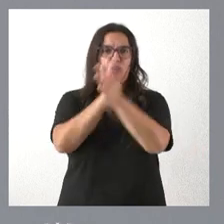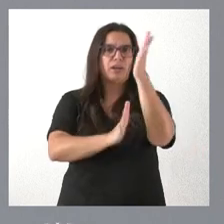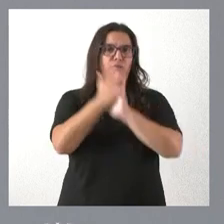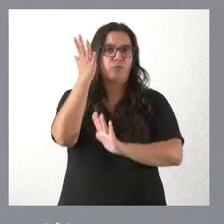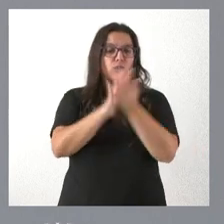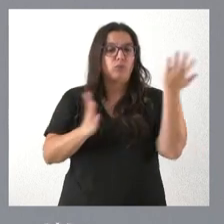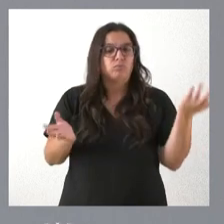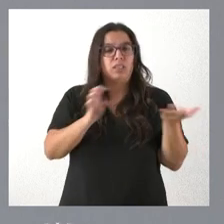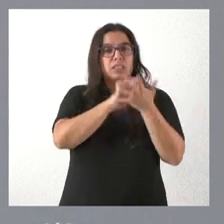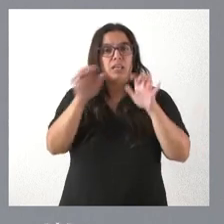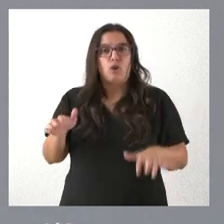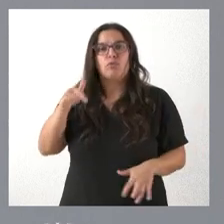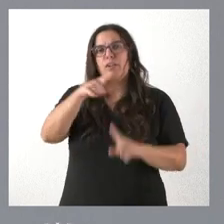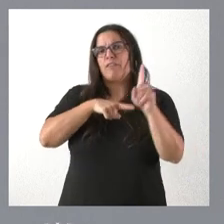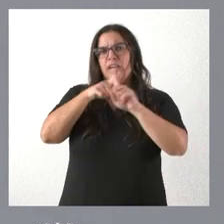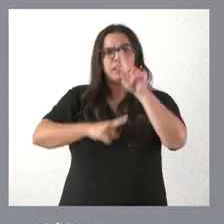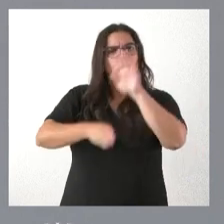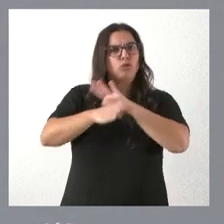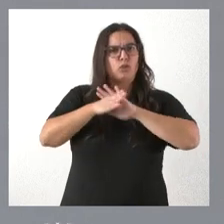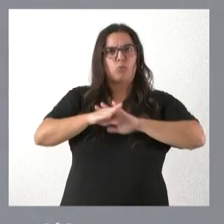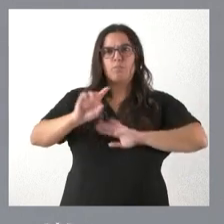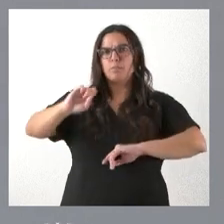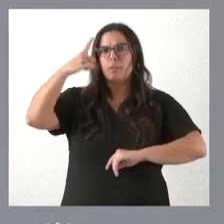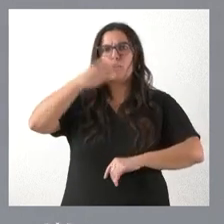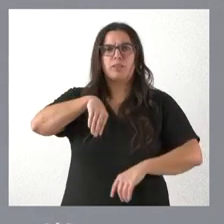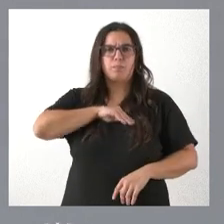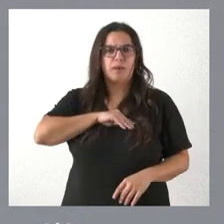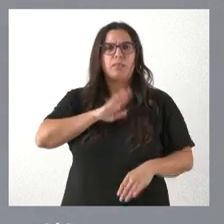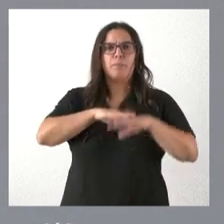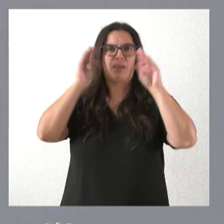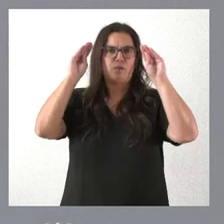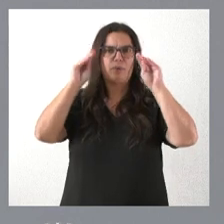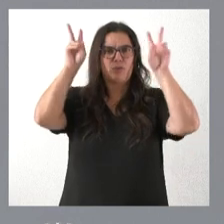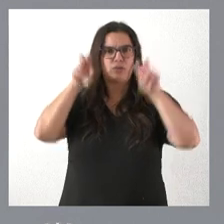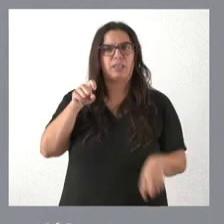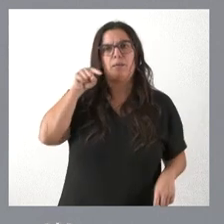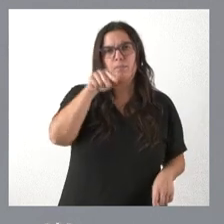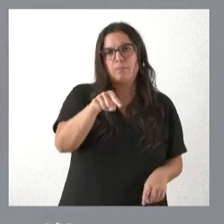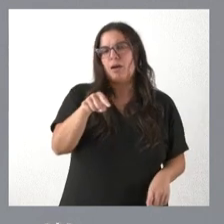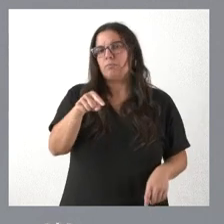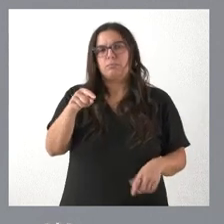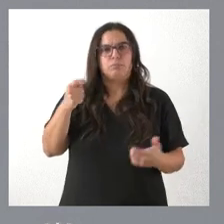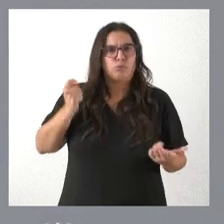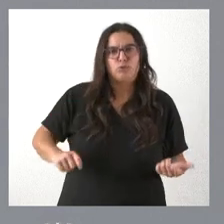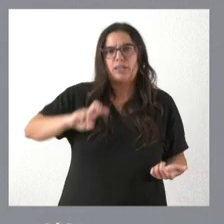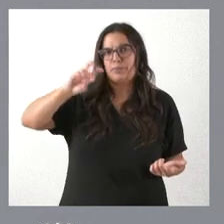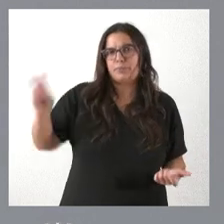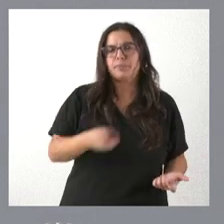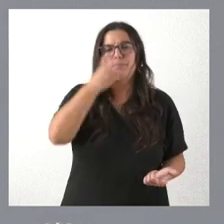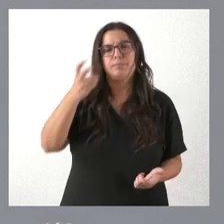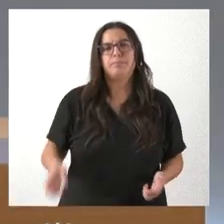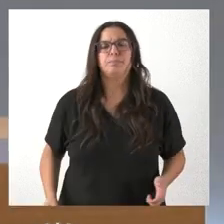que Castilla y Leo en este caso León siga siendo referente dentro de España en materia de formación de brigadistas o de personal o de profesionales de incendios